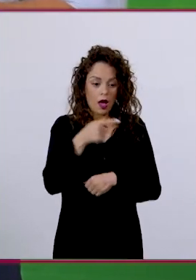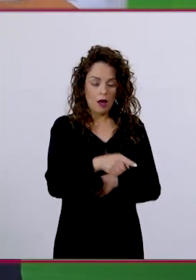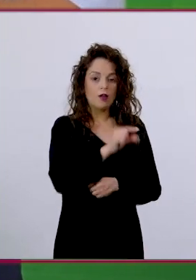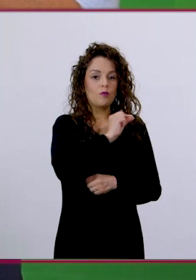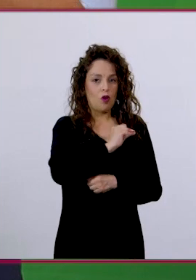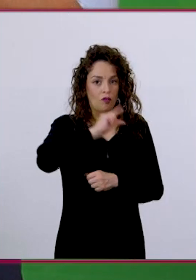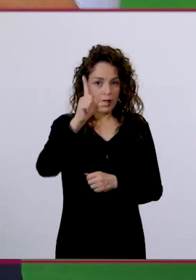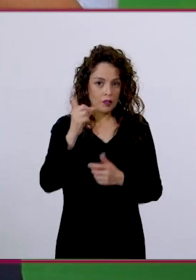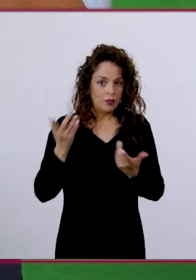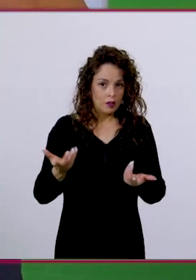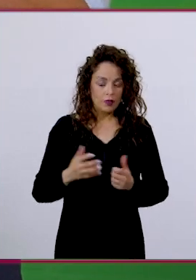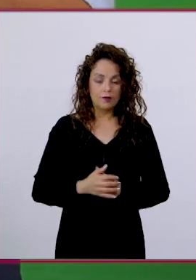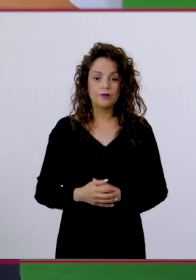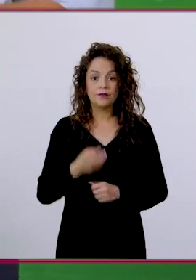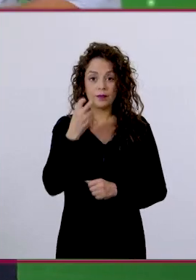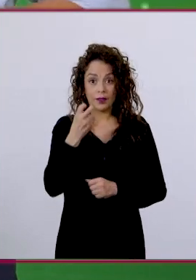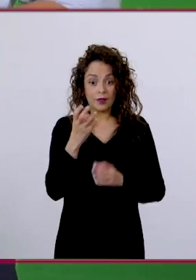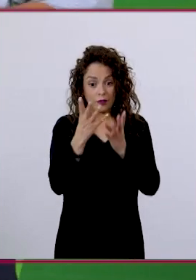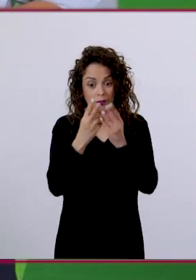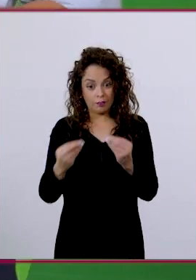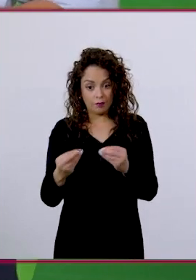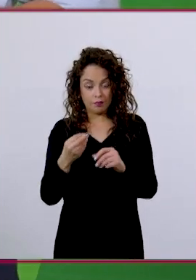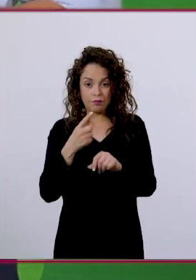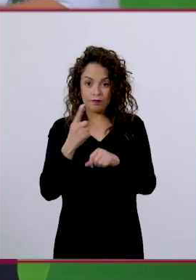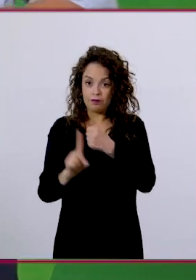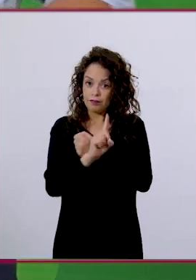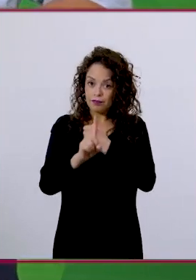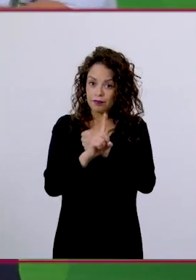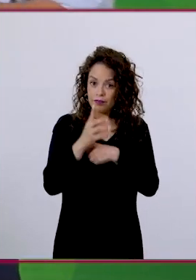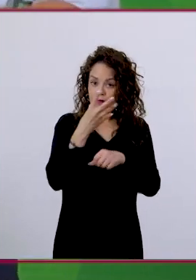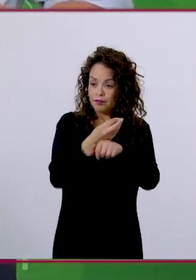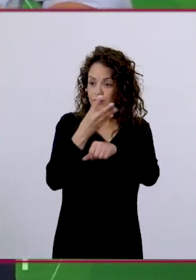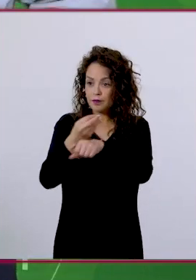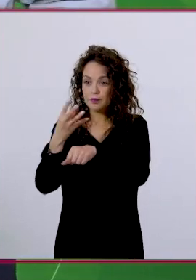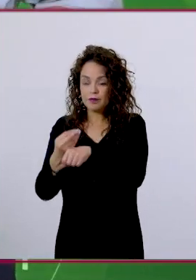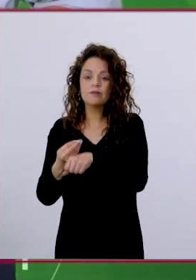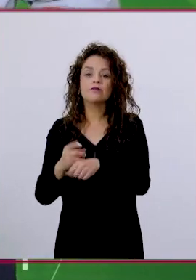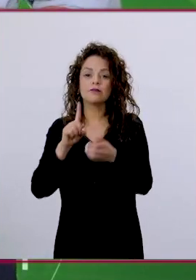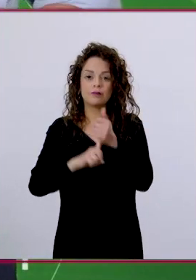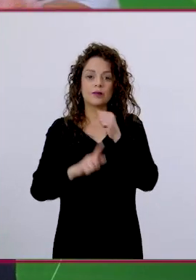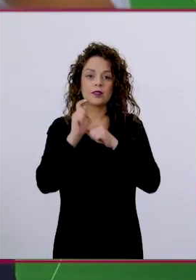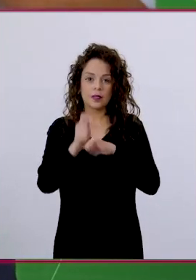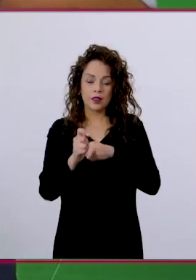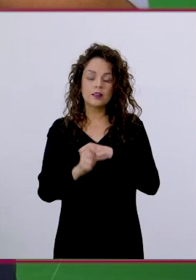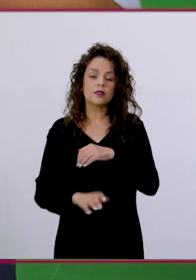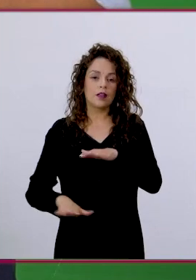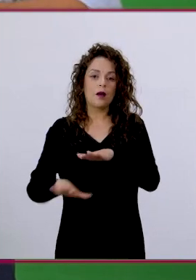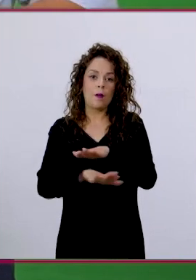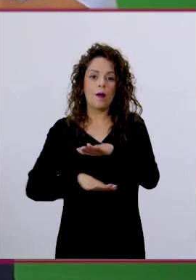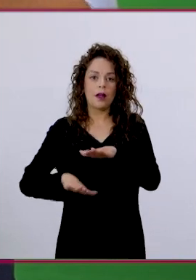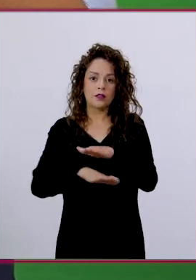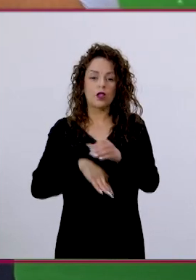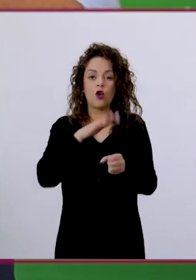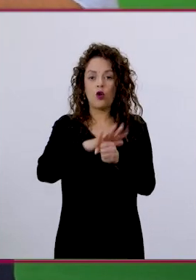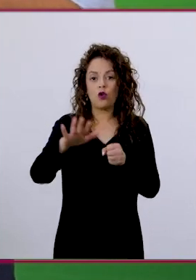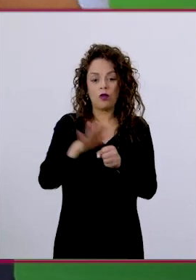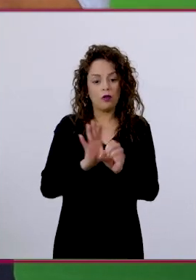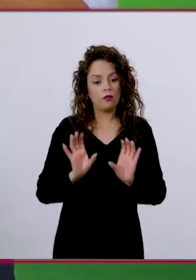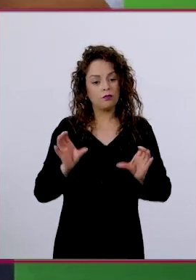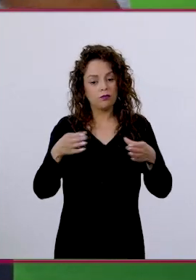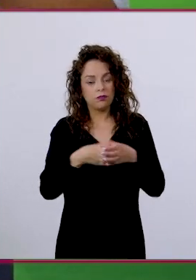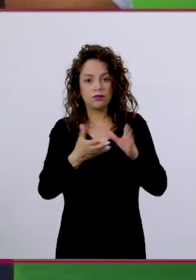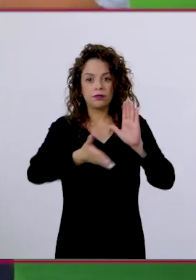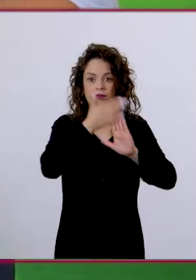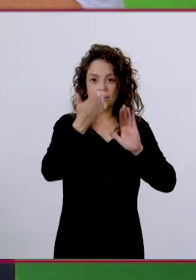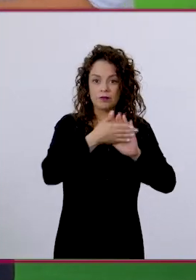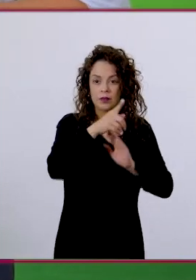comunitaria. Fíjense cómo las soluciones de mejoramiento toman como base los tipos de arquitectura local, la actualizan y también recuperan técnicas, así